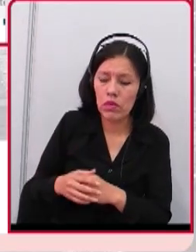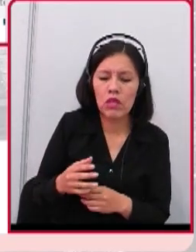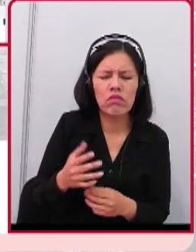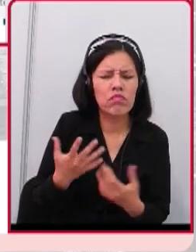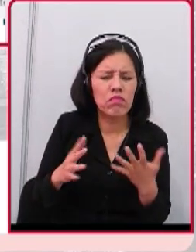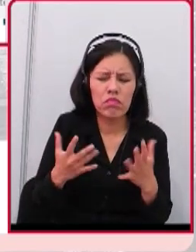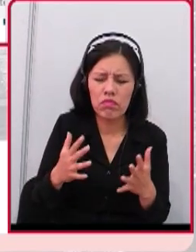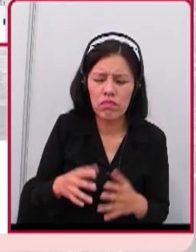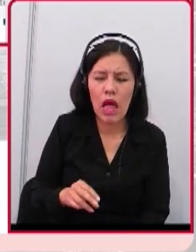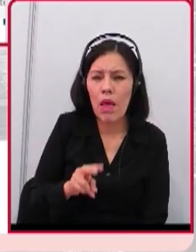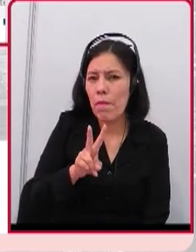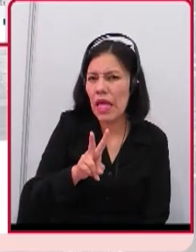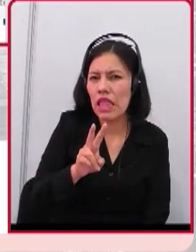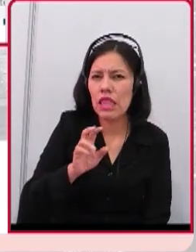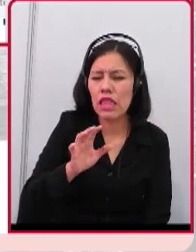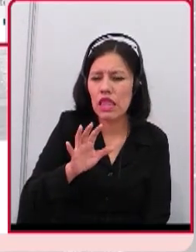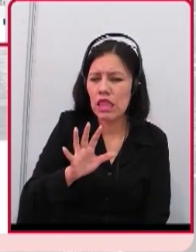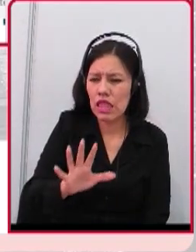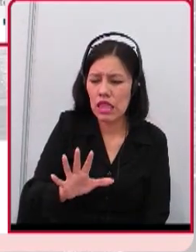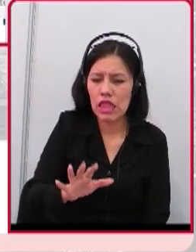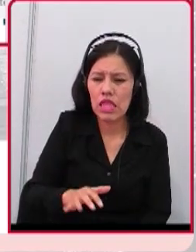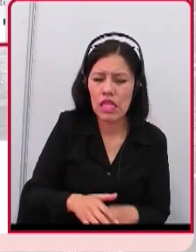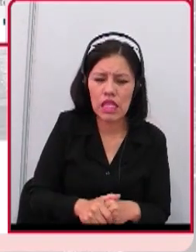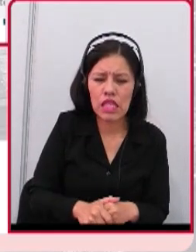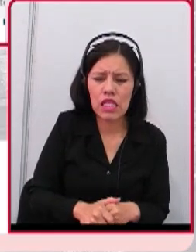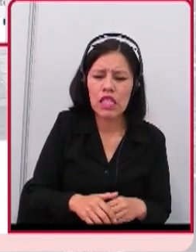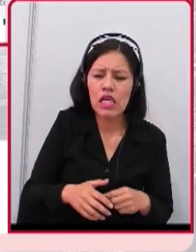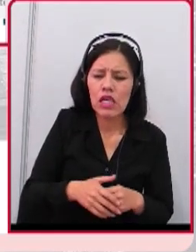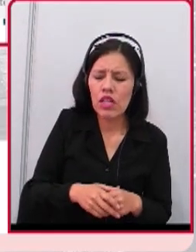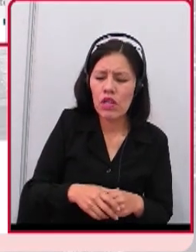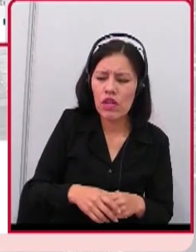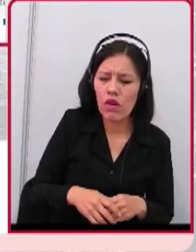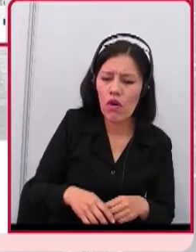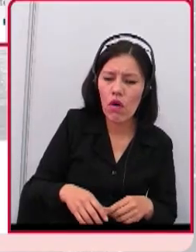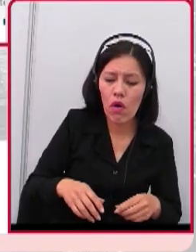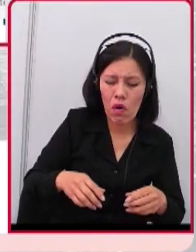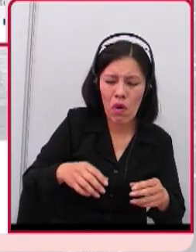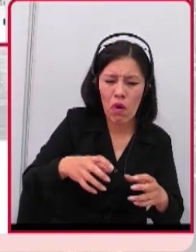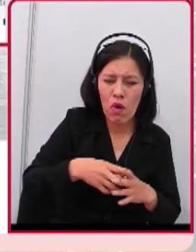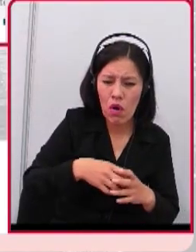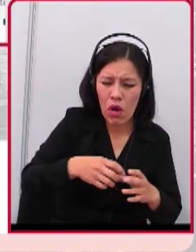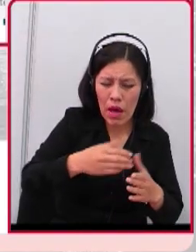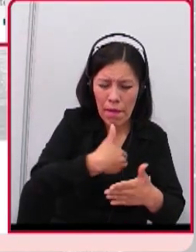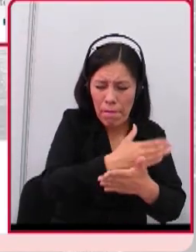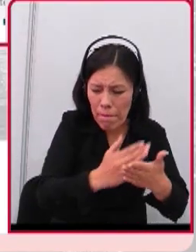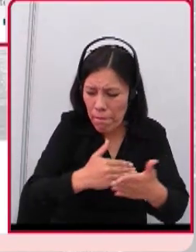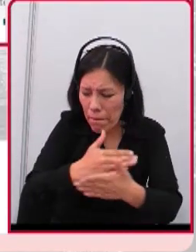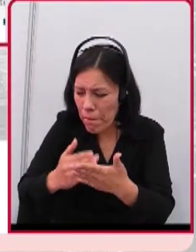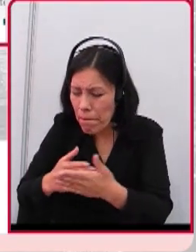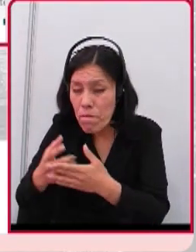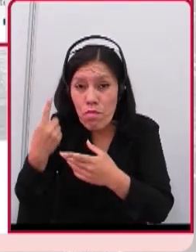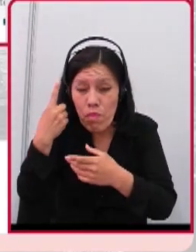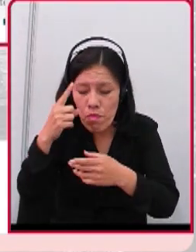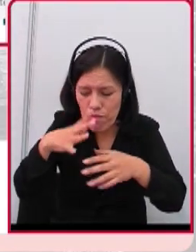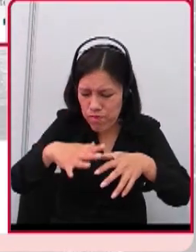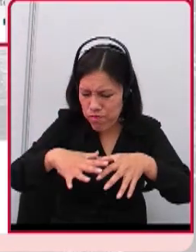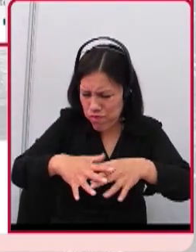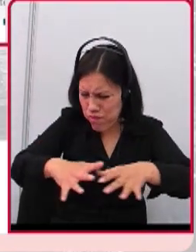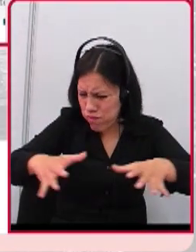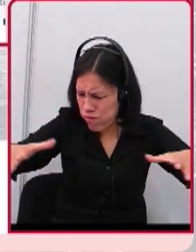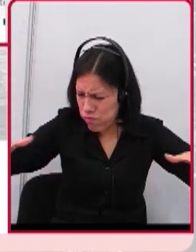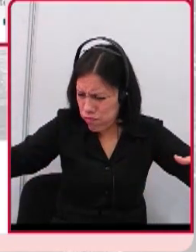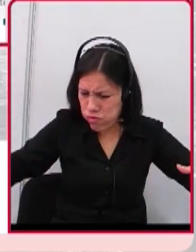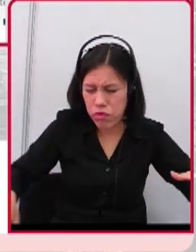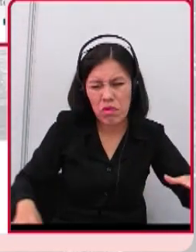ppm, de 250 ppm de cobre y arsénico un promedio de